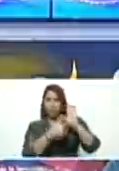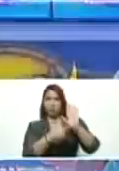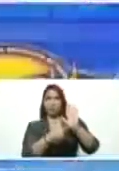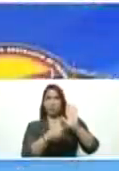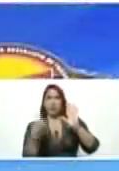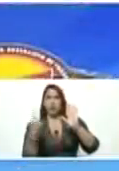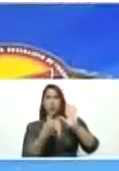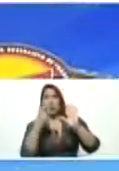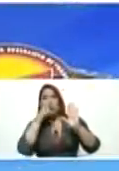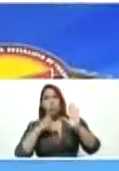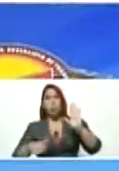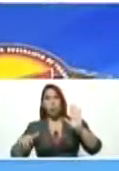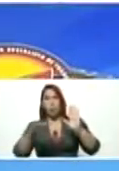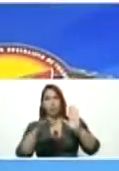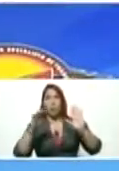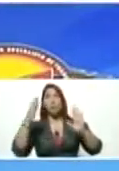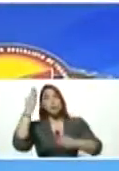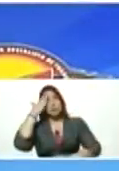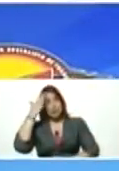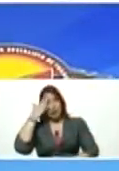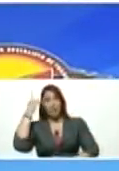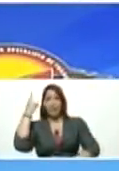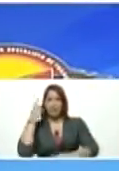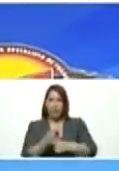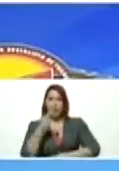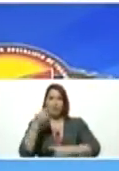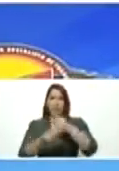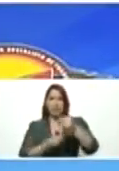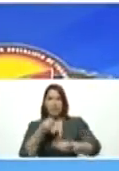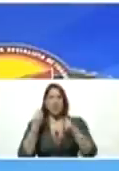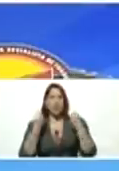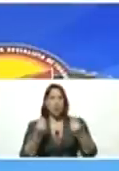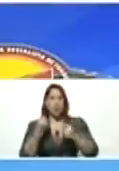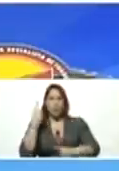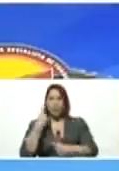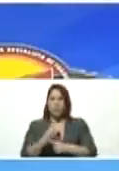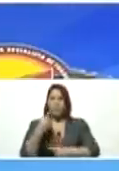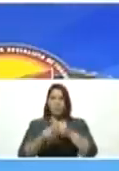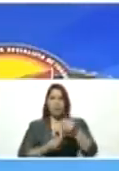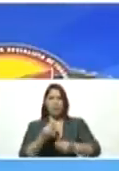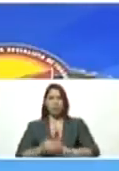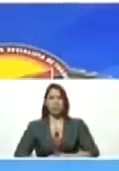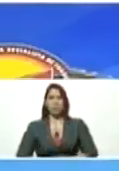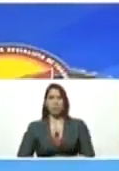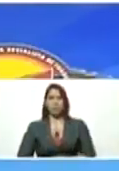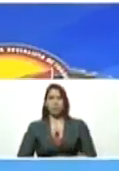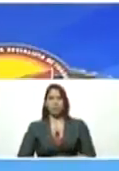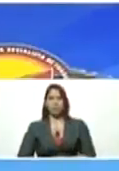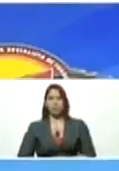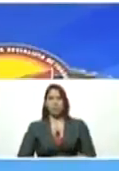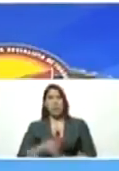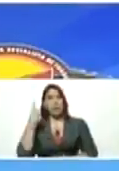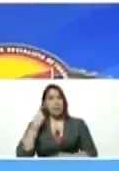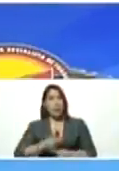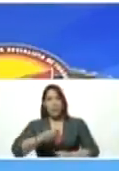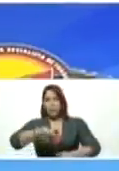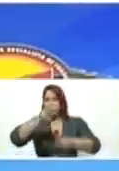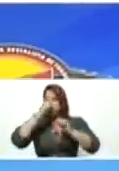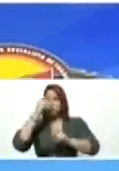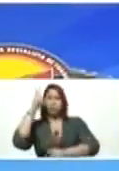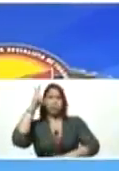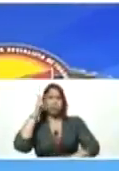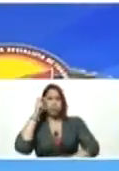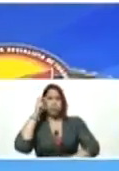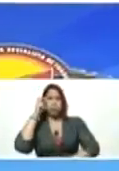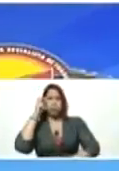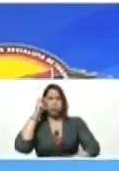solo el pueblo sabe lo que hay que hacer y cómo hay que hacerlo y hay que aprender a escuchar